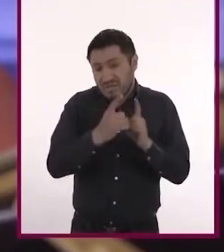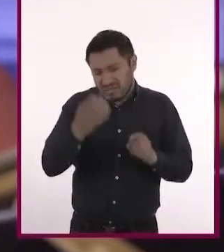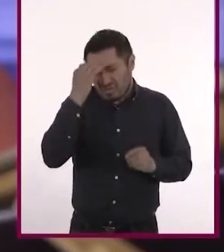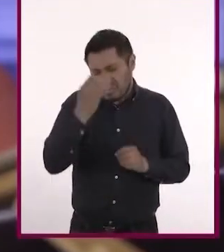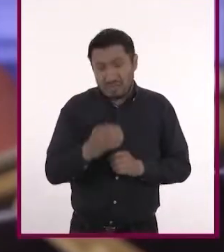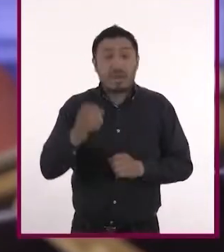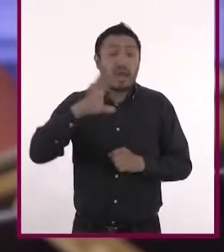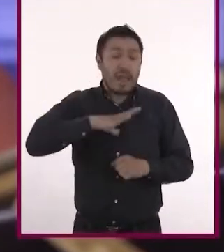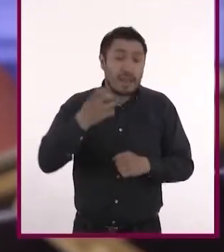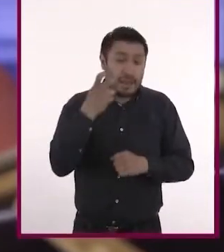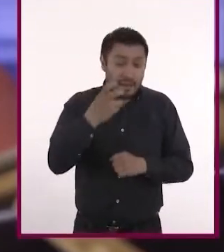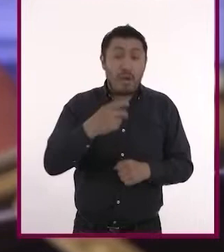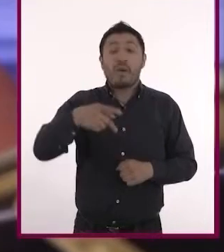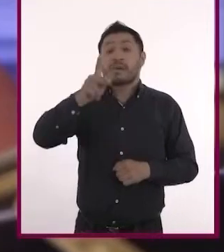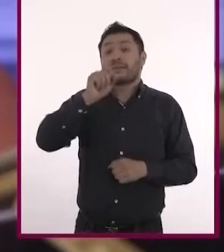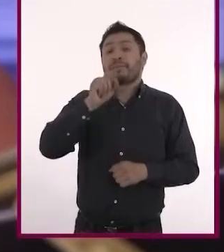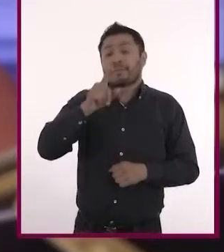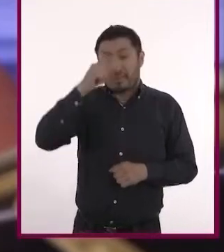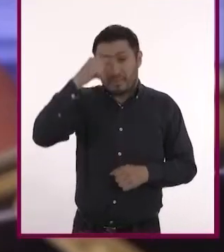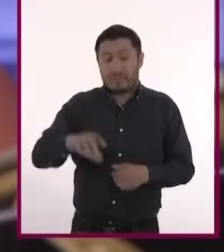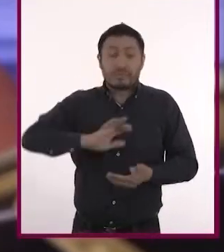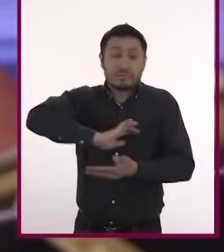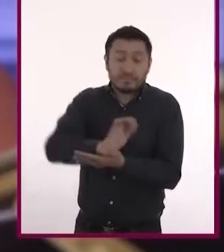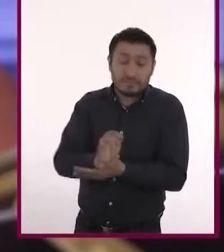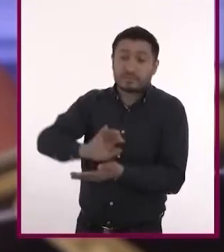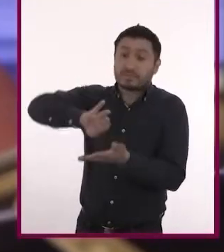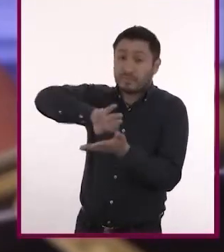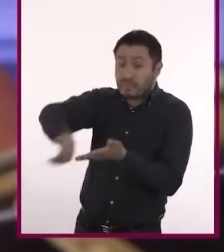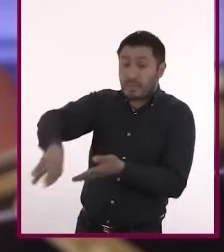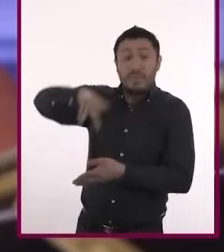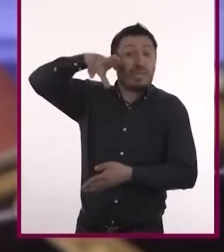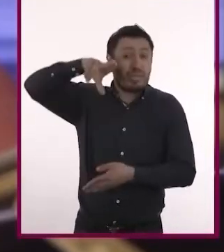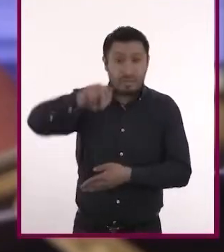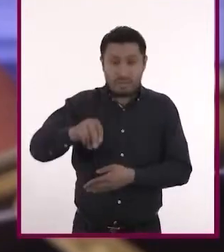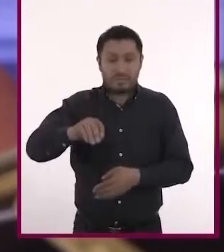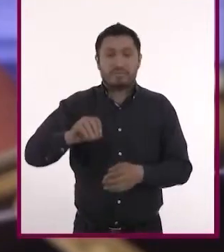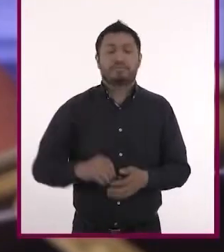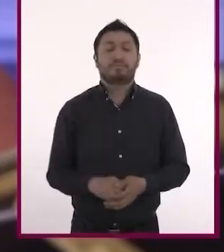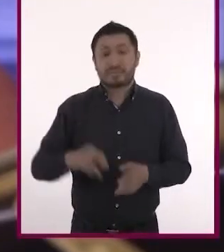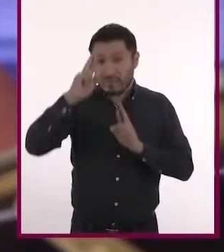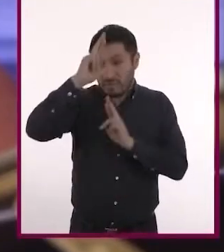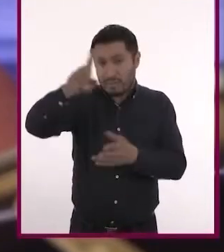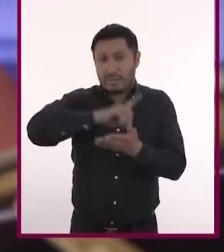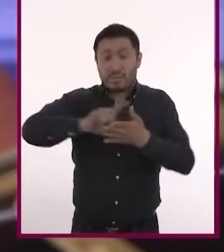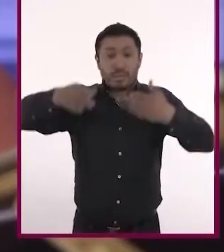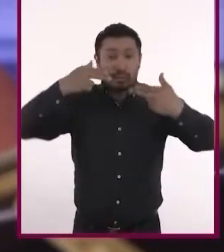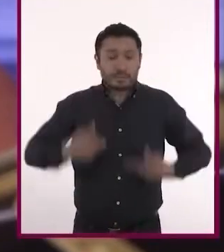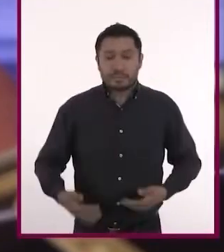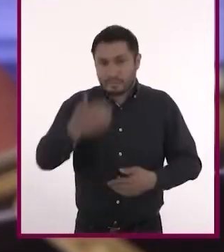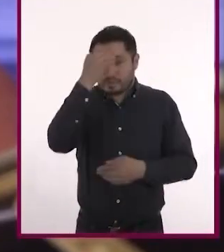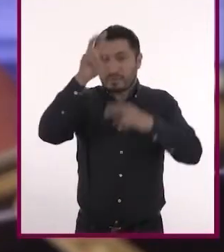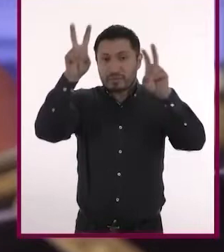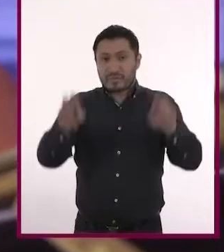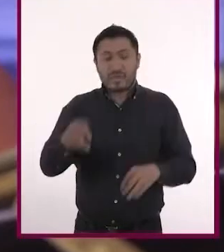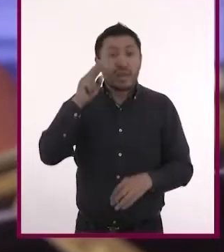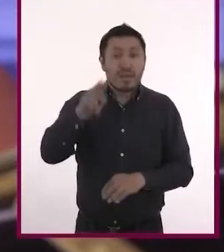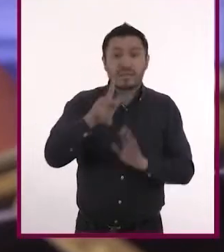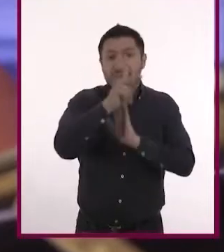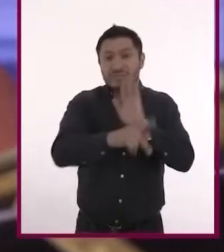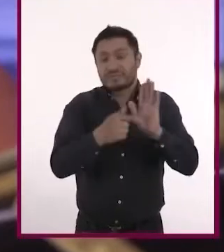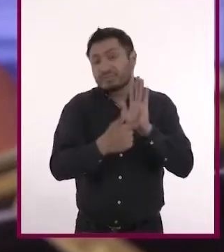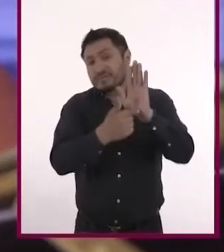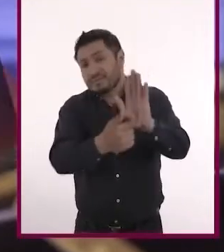alguno, pero también para evitar prácticas que excluyan, discriminen o vulneren los derechos humanos. Para conocer más sobre el tema, veamos la